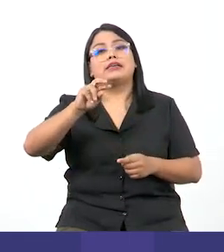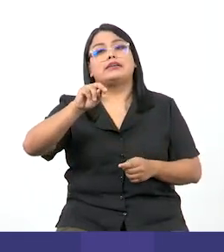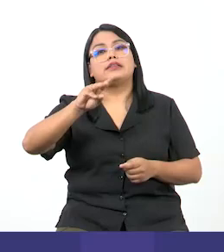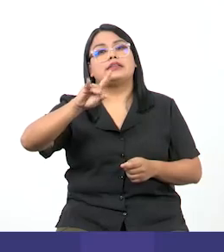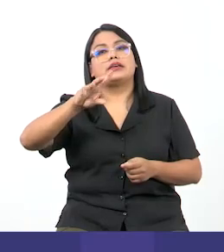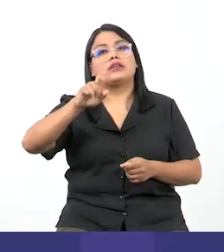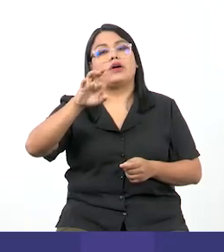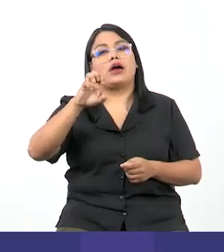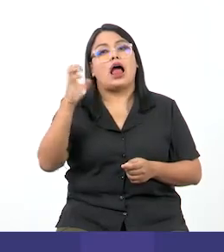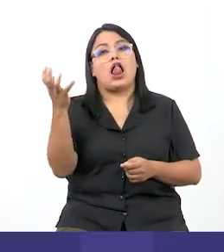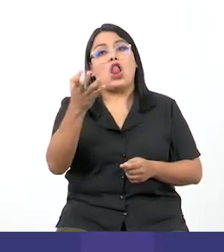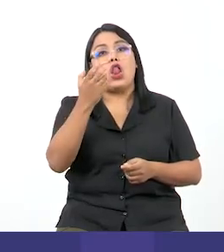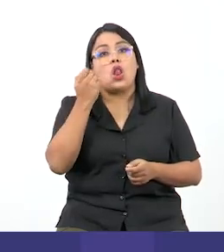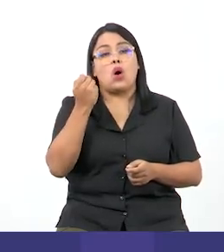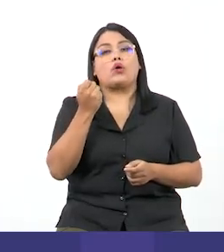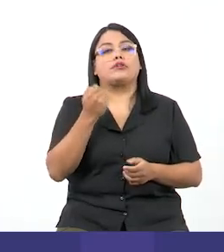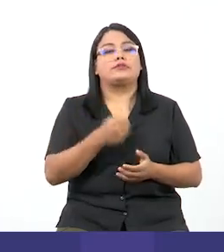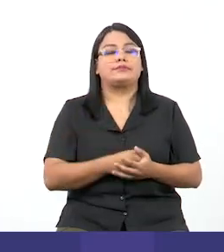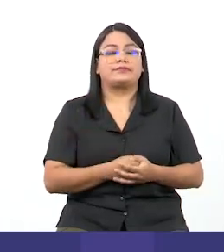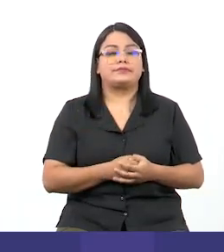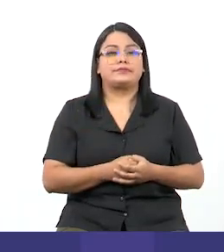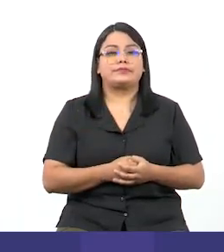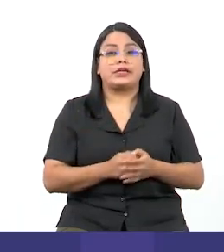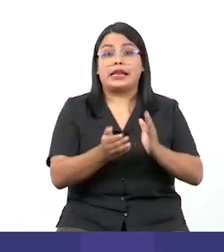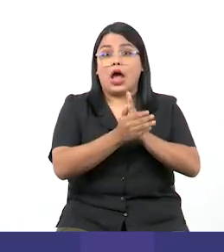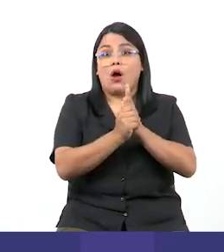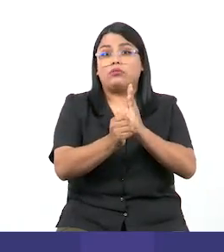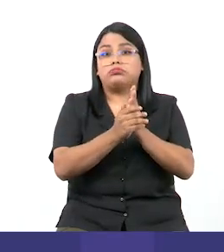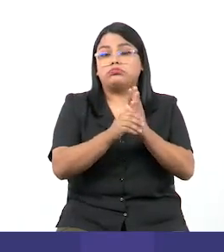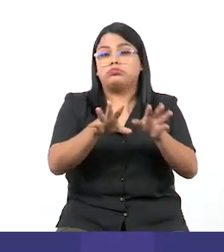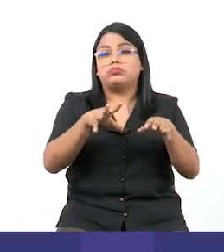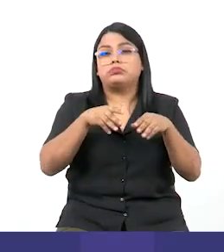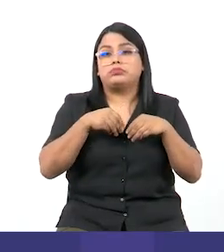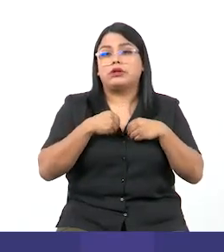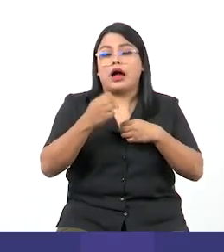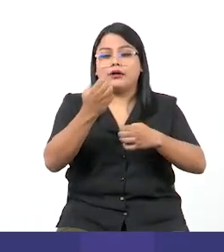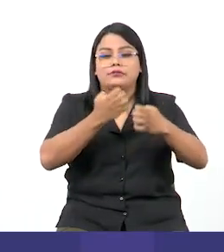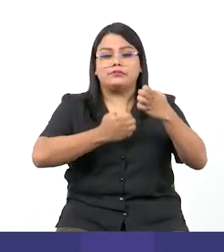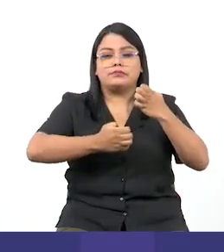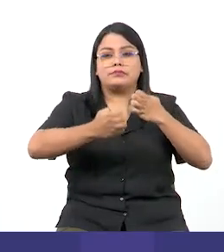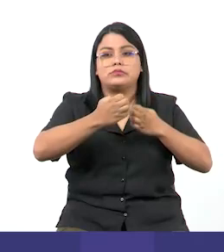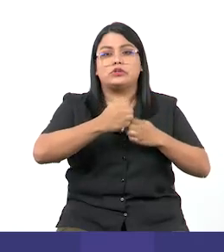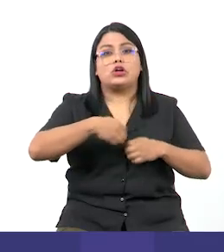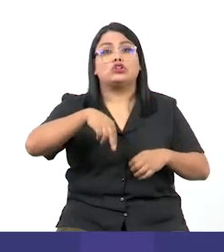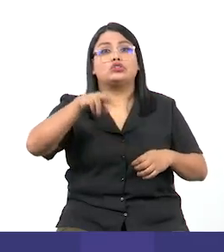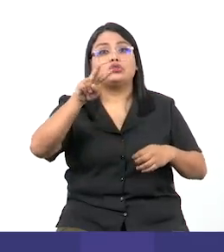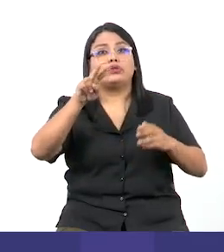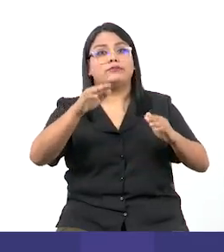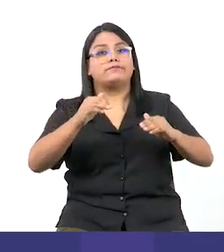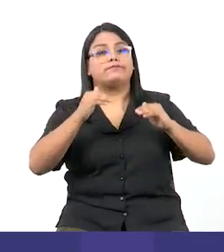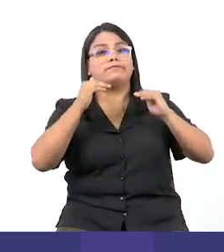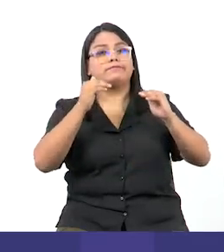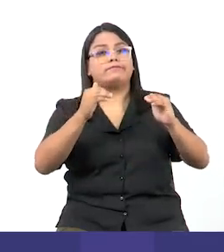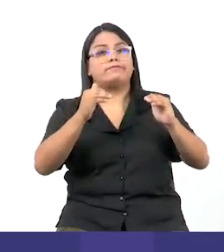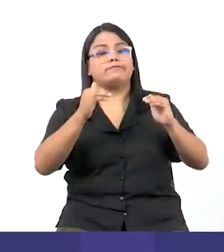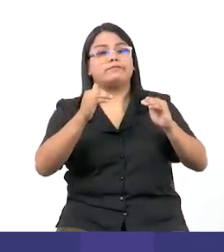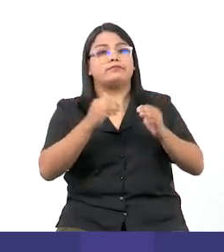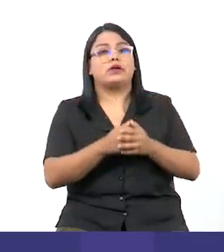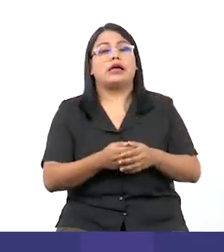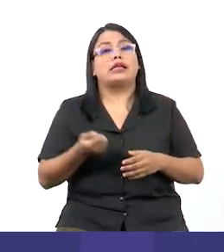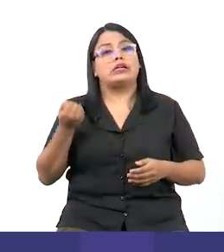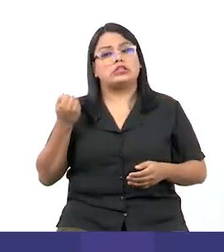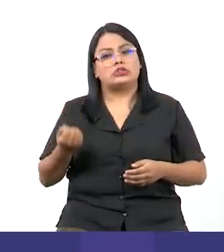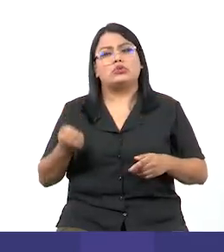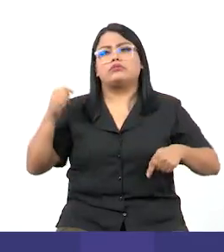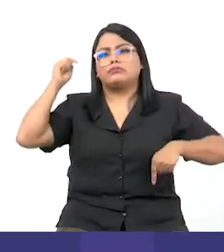relacionada con los indicadores de logro y el alcance de las competencias. Esta autoevaluación tiene solo 2